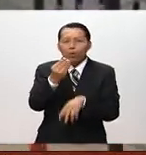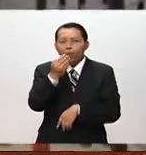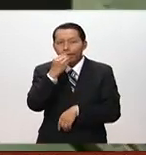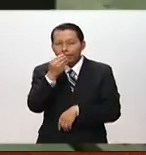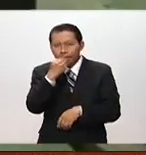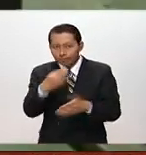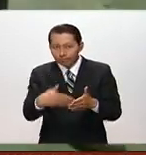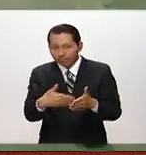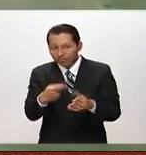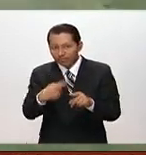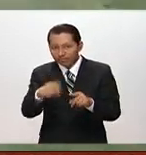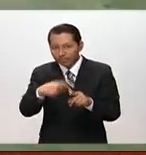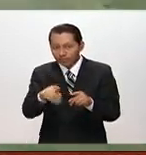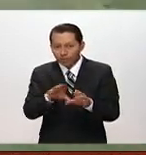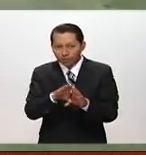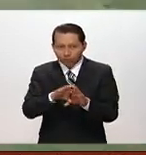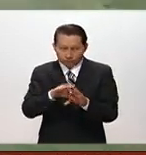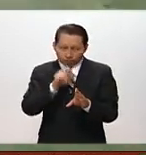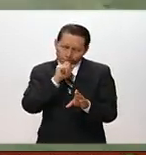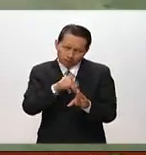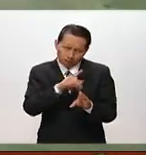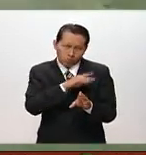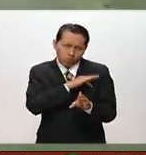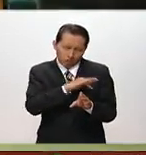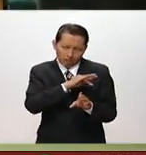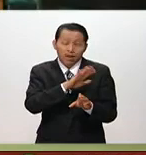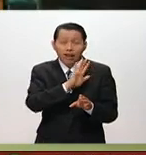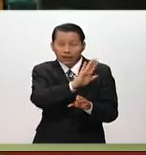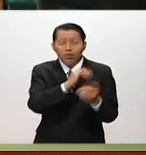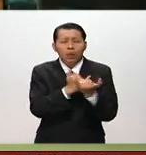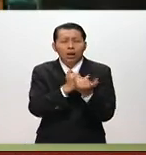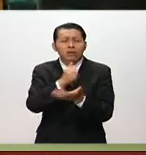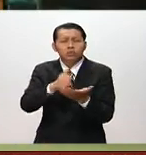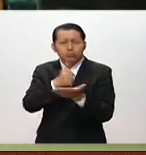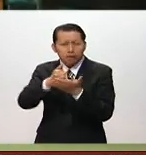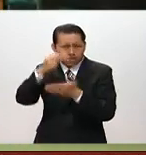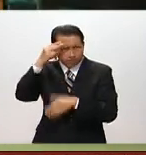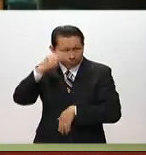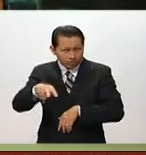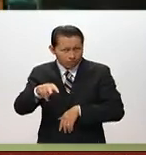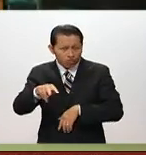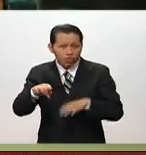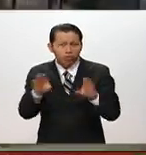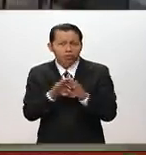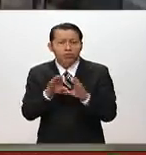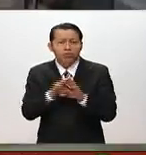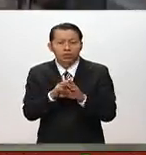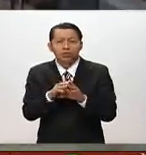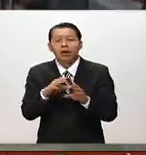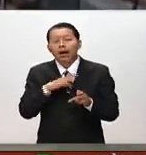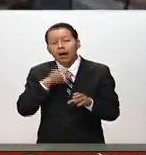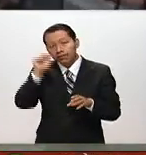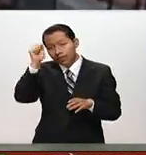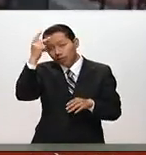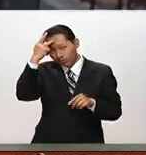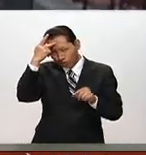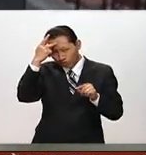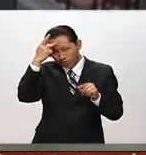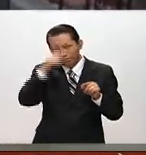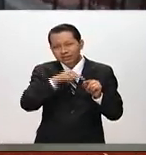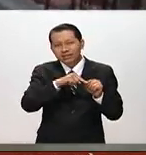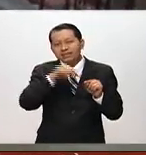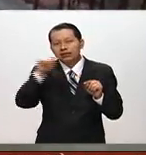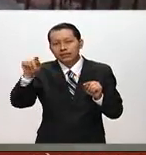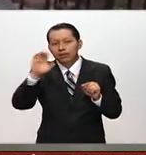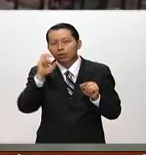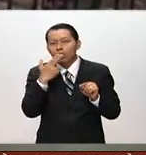locales como de la Ciudad de México. Tenemos un circuito logístico de San Luis Potosí a Chihuahua,